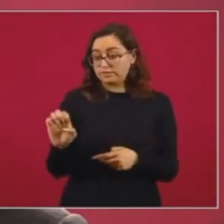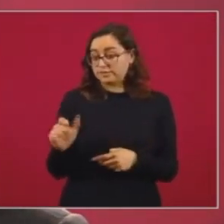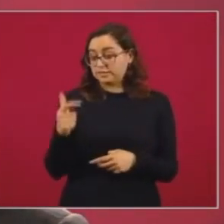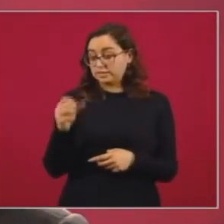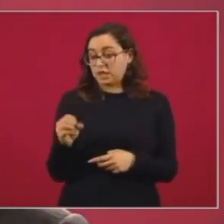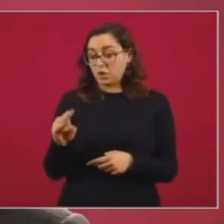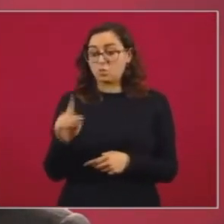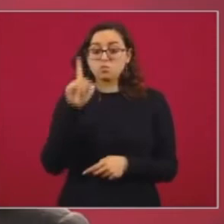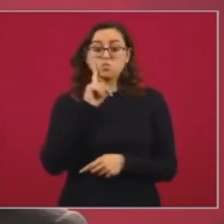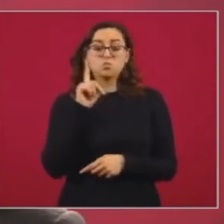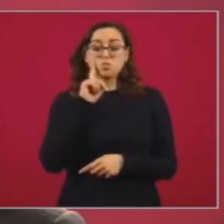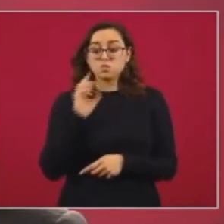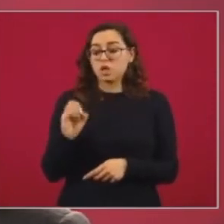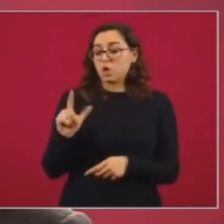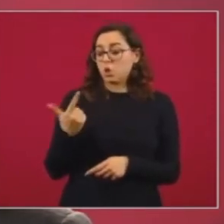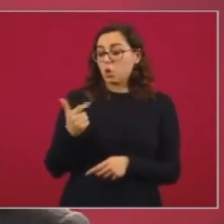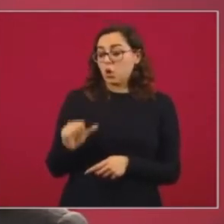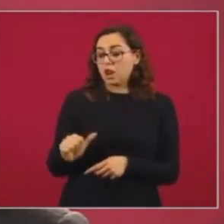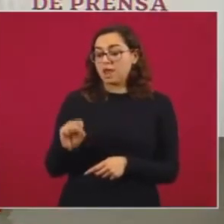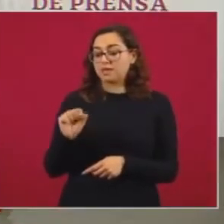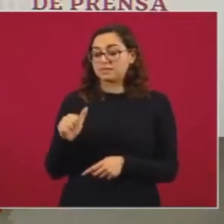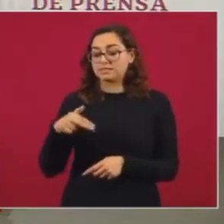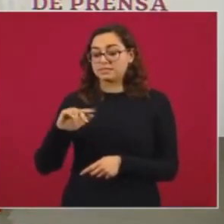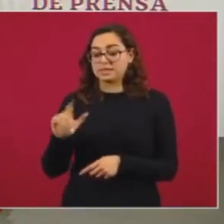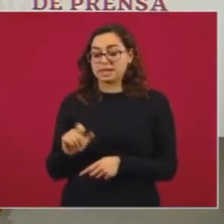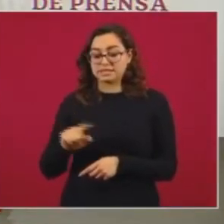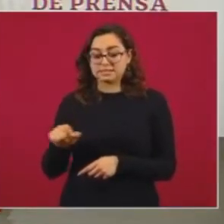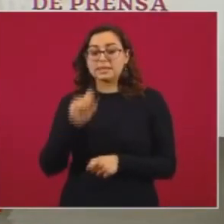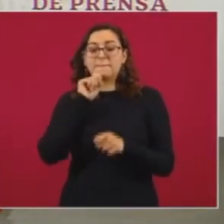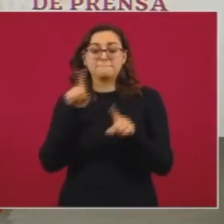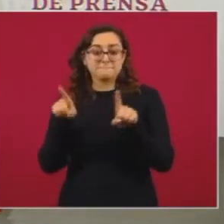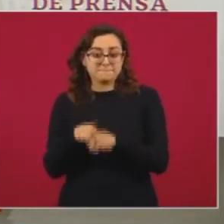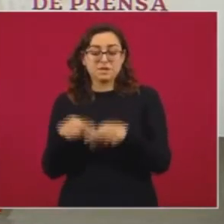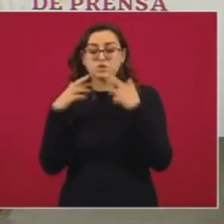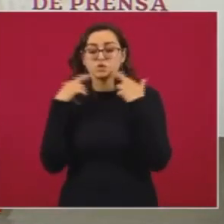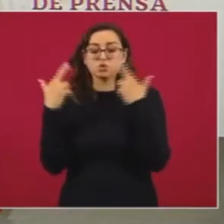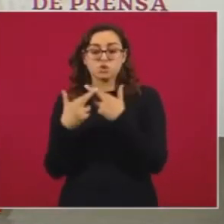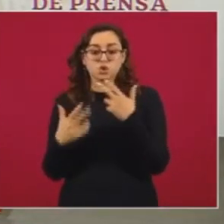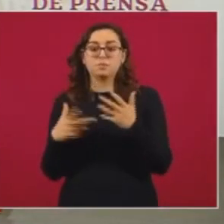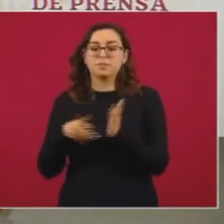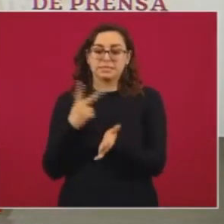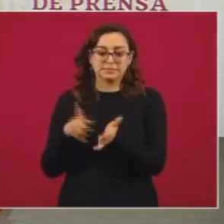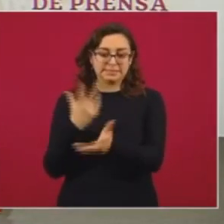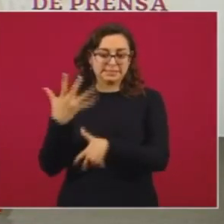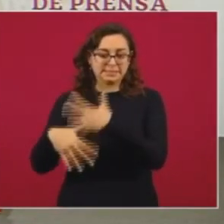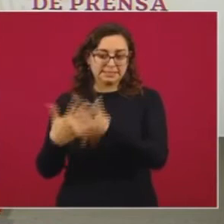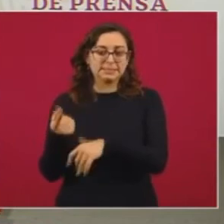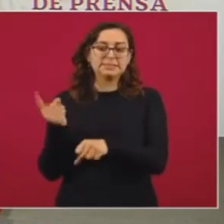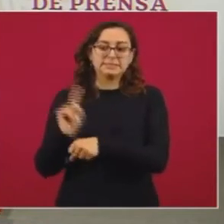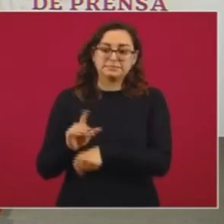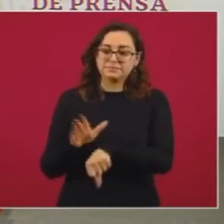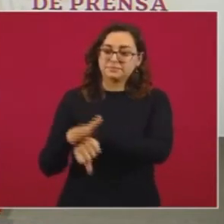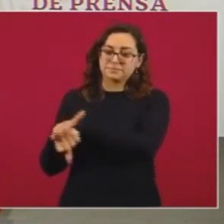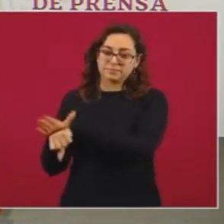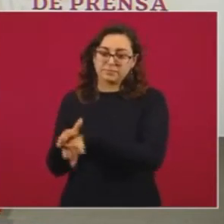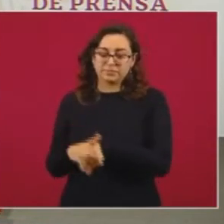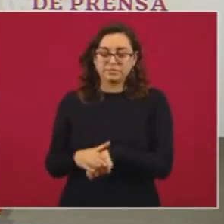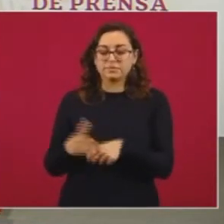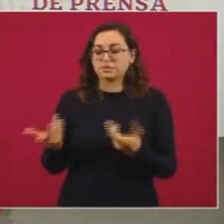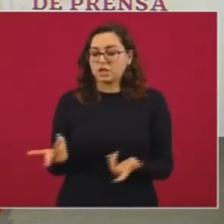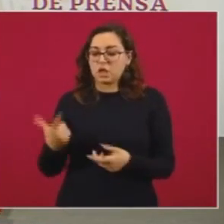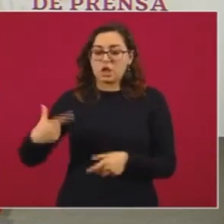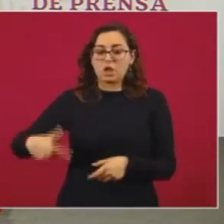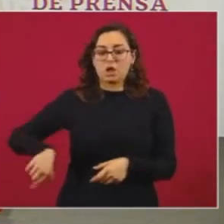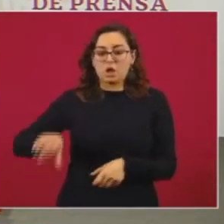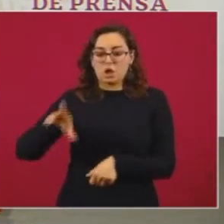Olga Sánchez Cordero, ha convocado a la reunión quincenal con la Conferencia Nacional de